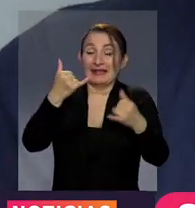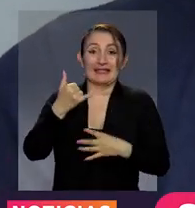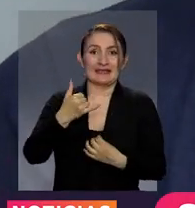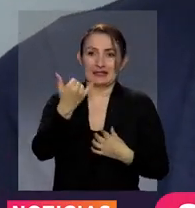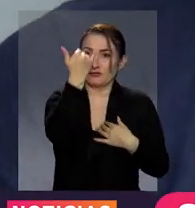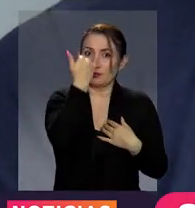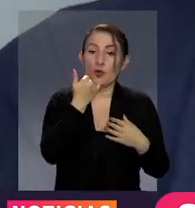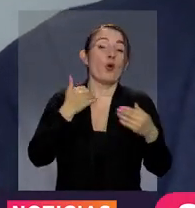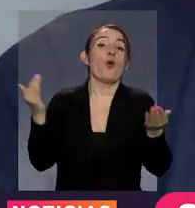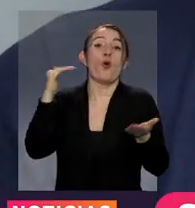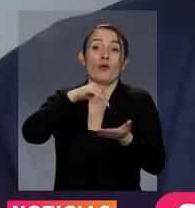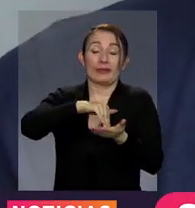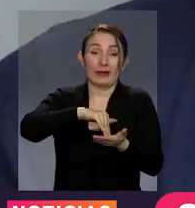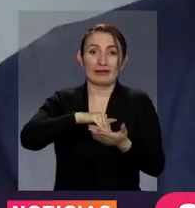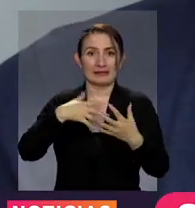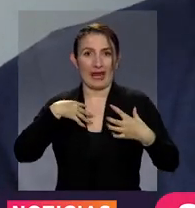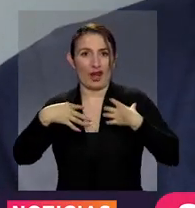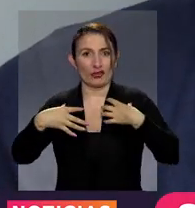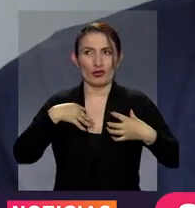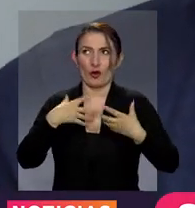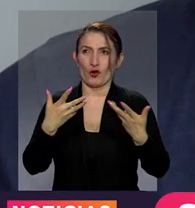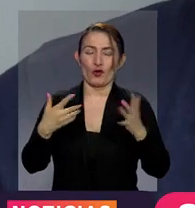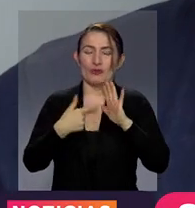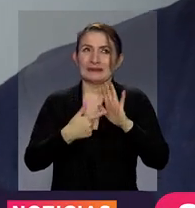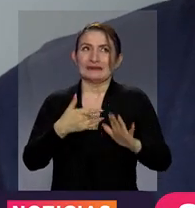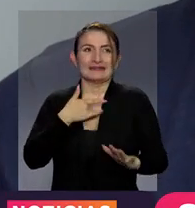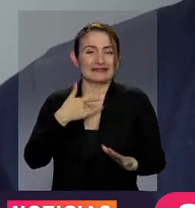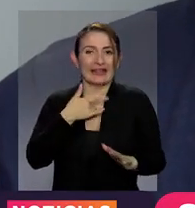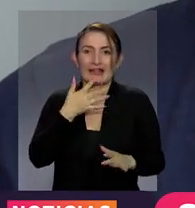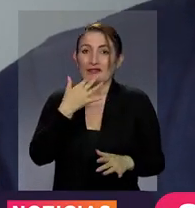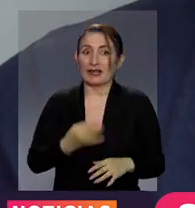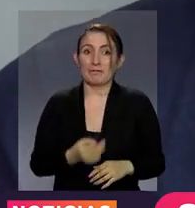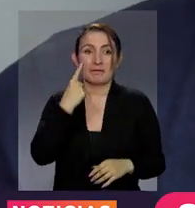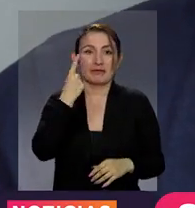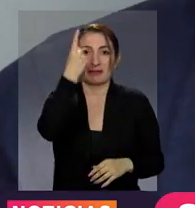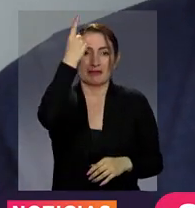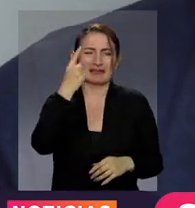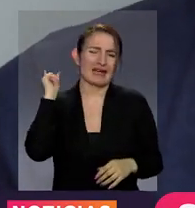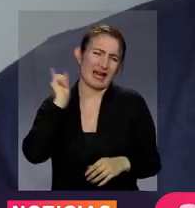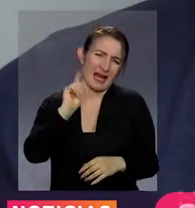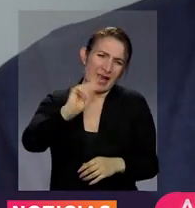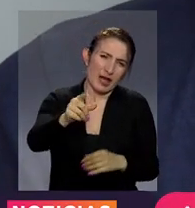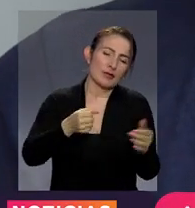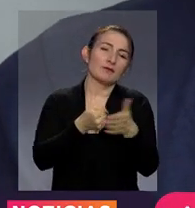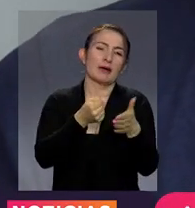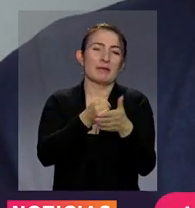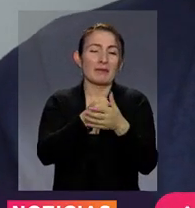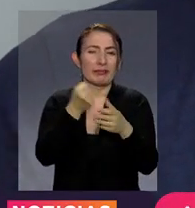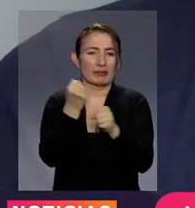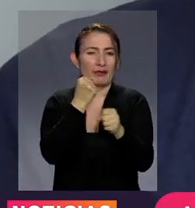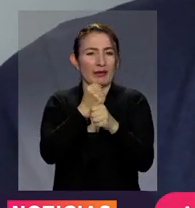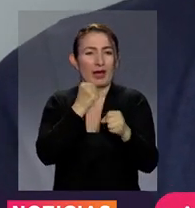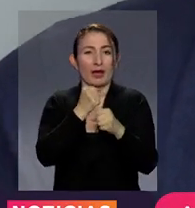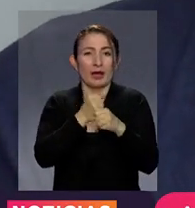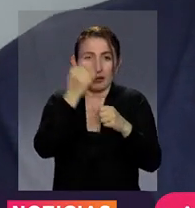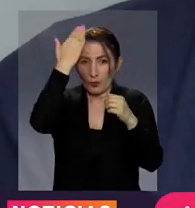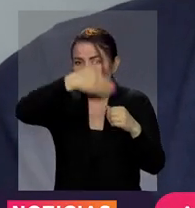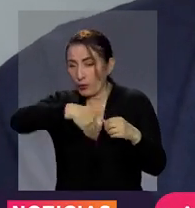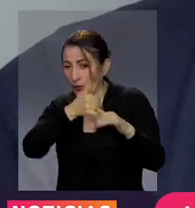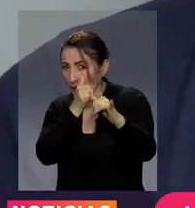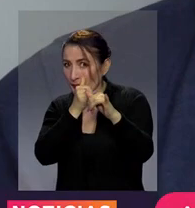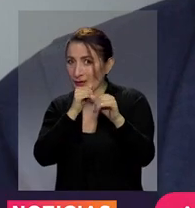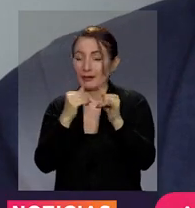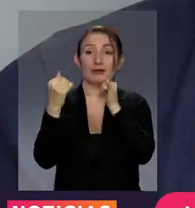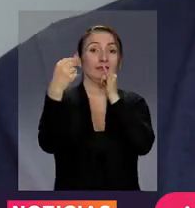porque realmente no podía describir lo que sentía el adrenalina y la emoción después de tantos años de preparación y trabajar en un set y puedes